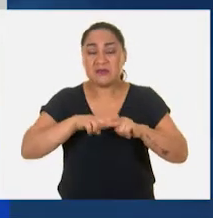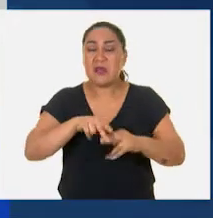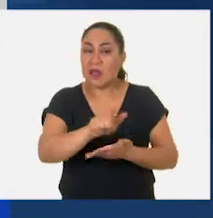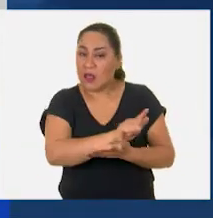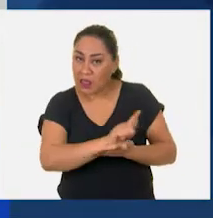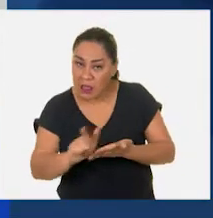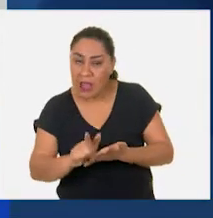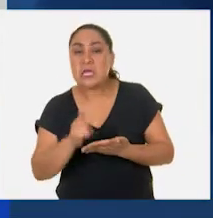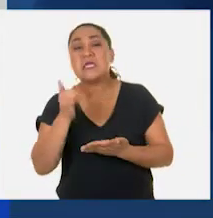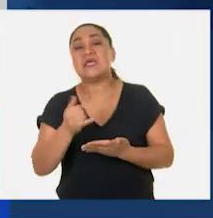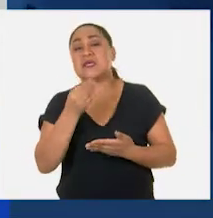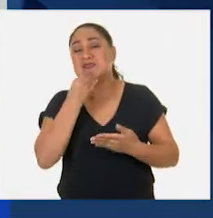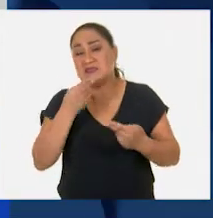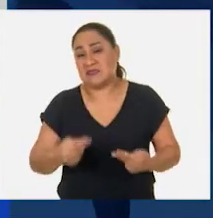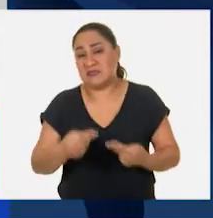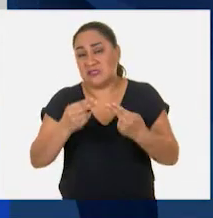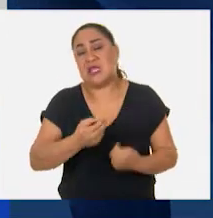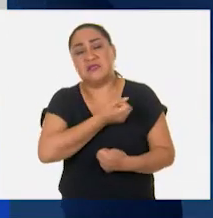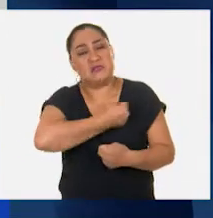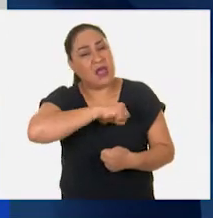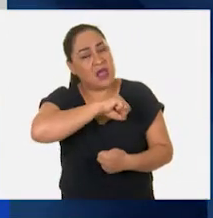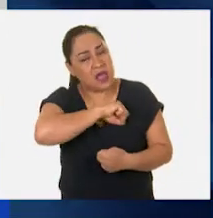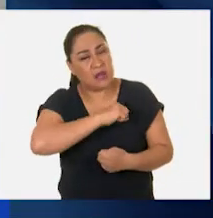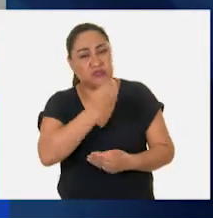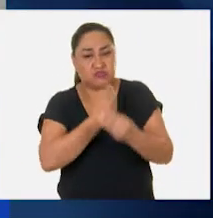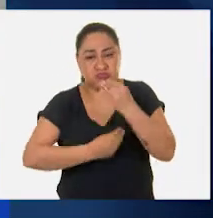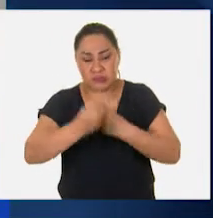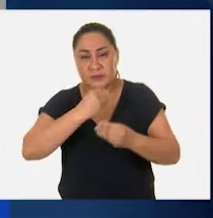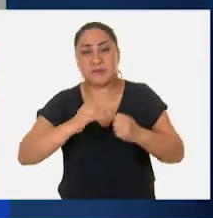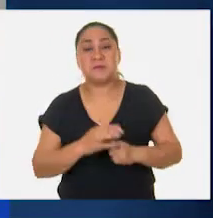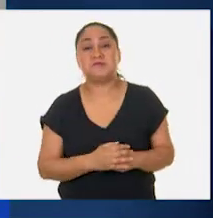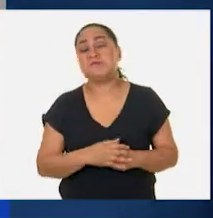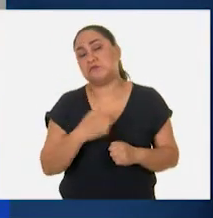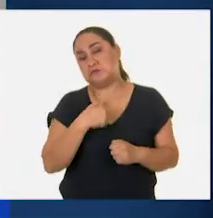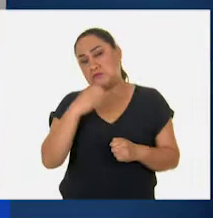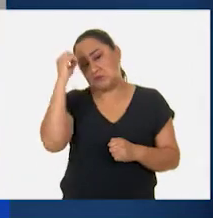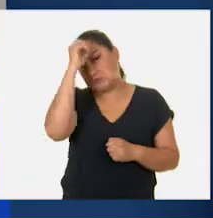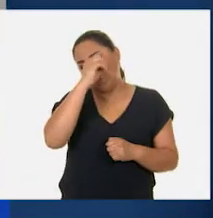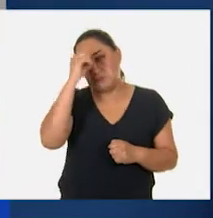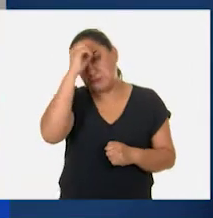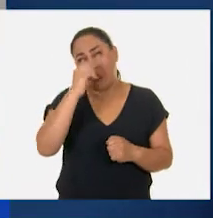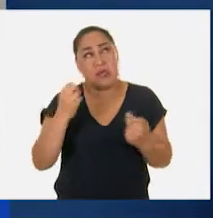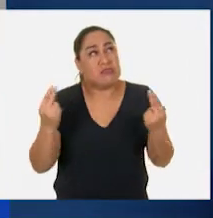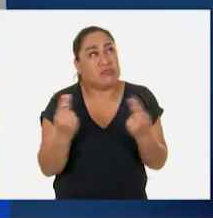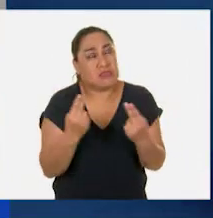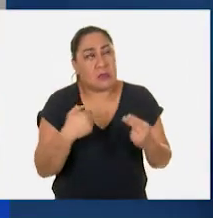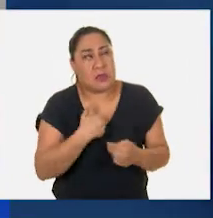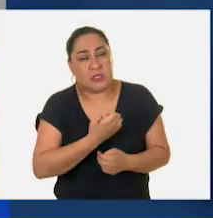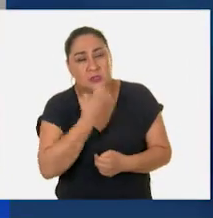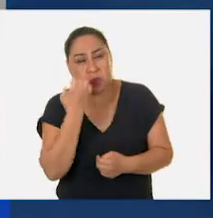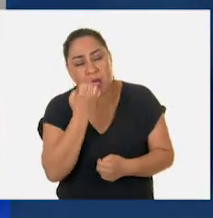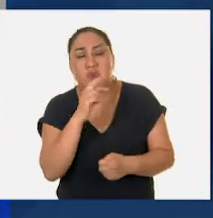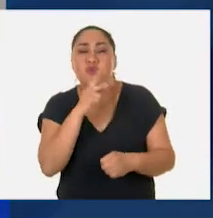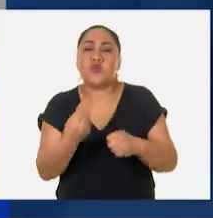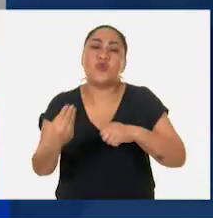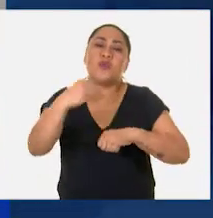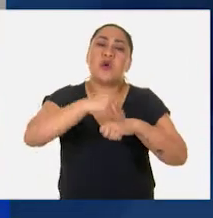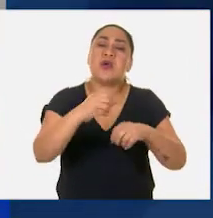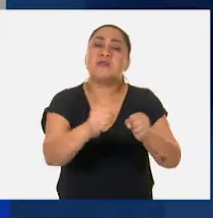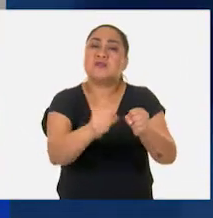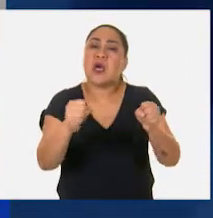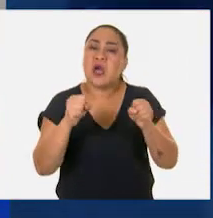vendan cosas saludables a la hora del receso. Considero como necesidades en mi escuela la creación de un salón